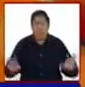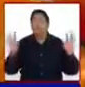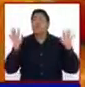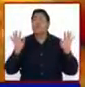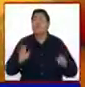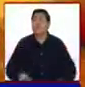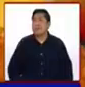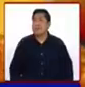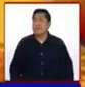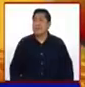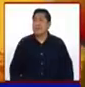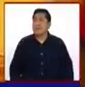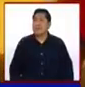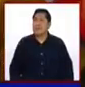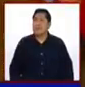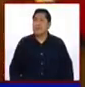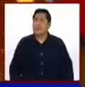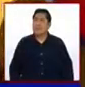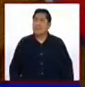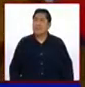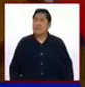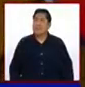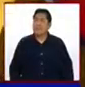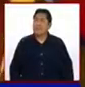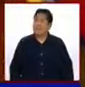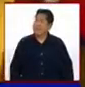agüita. Enjuagamos con jaboncillo, así.